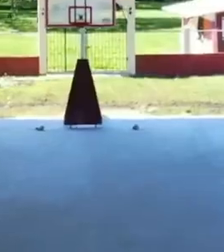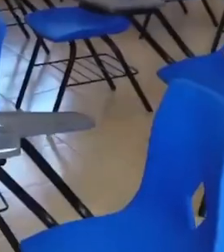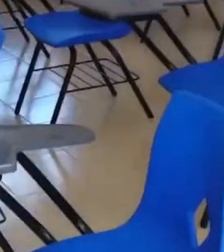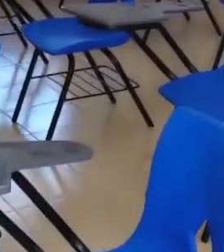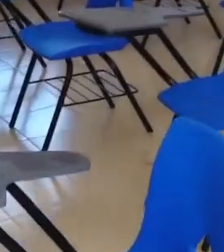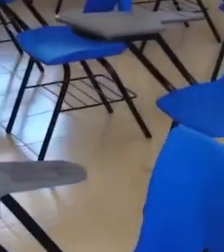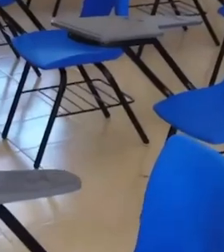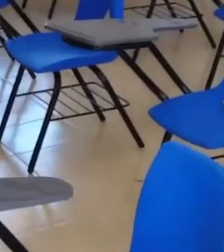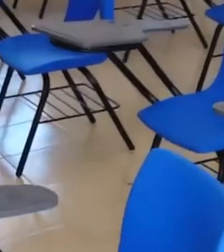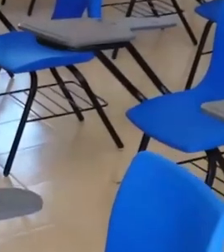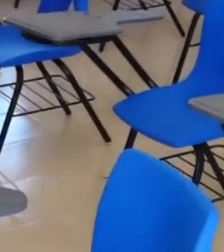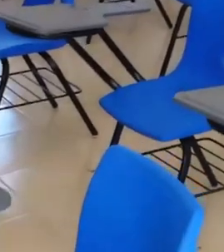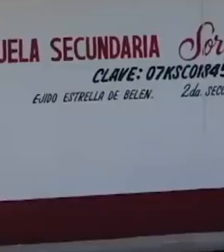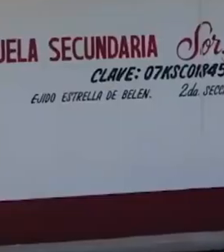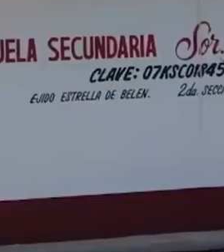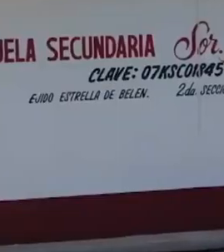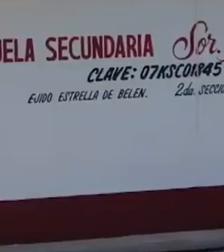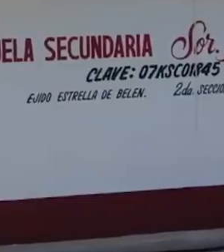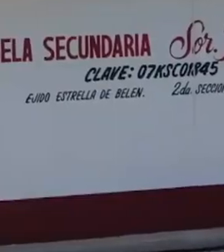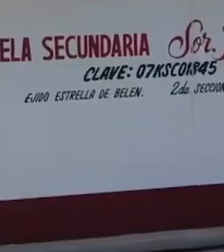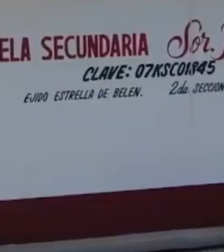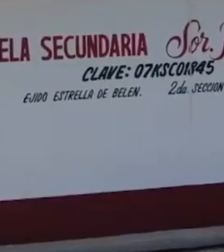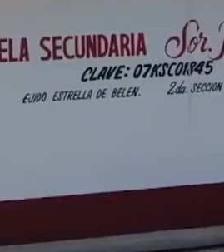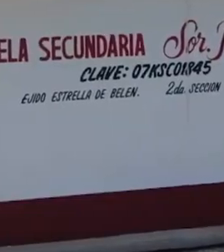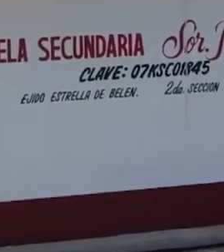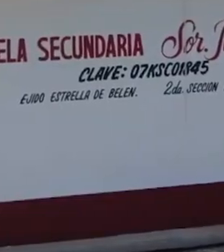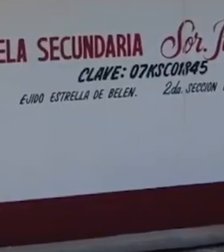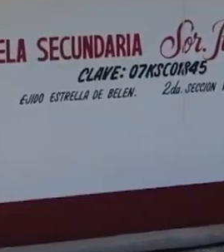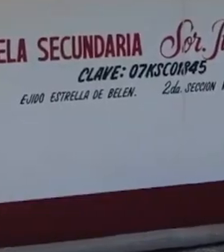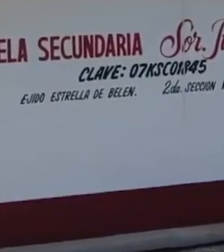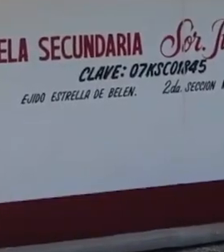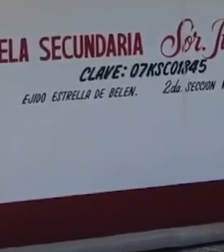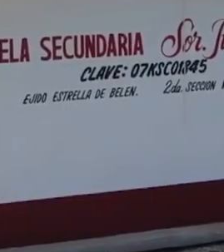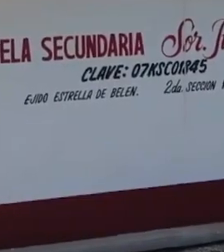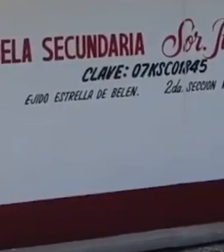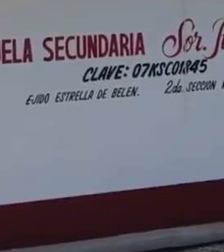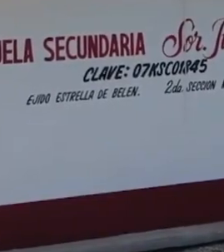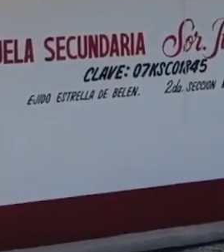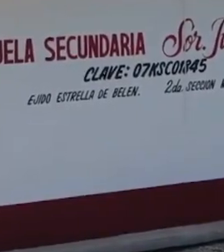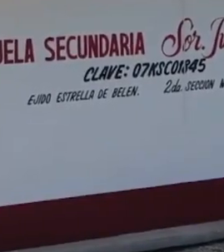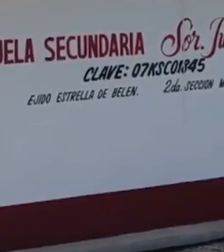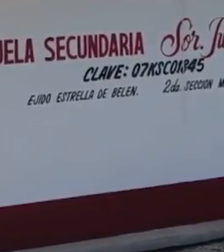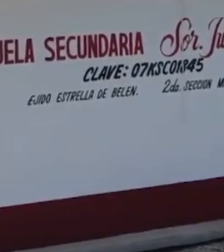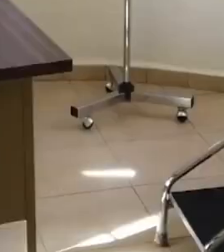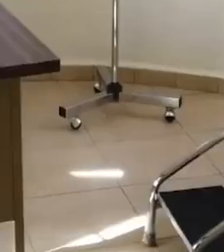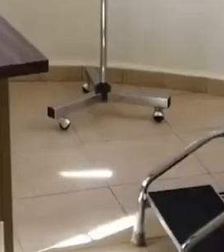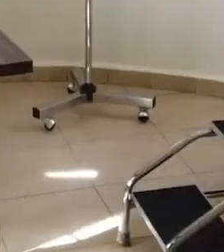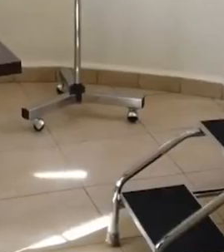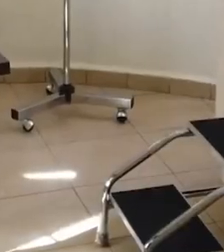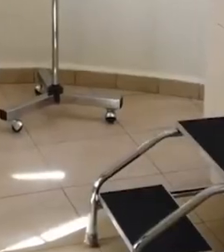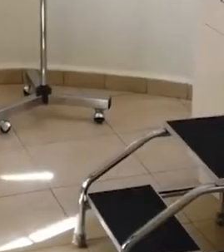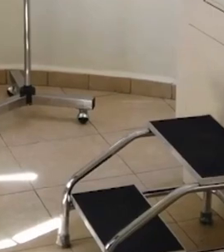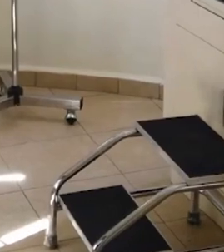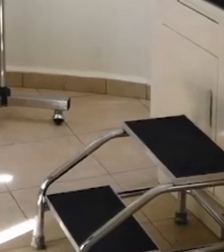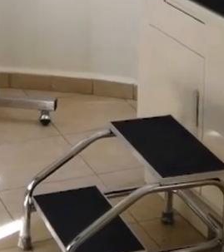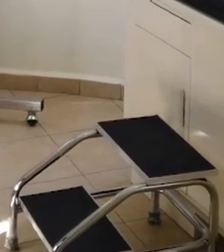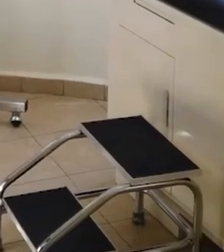comunidades impactadas. Generamos condiciones de convivencia,